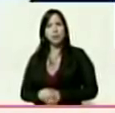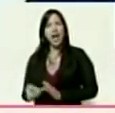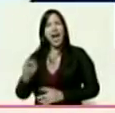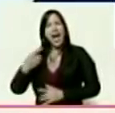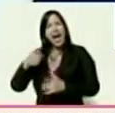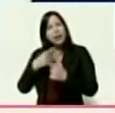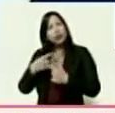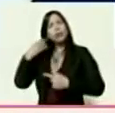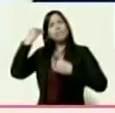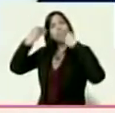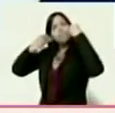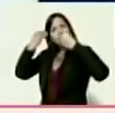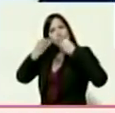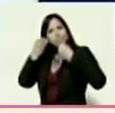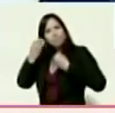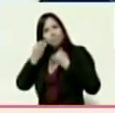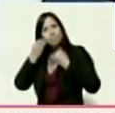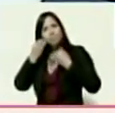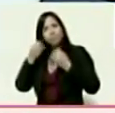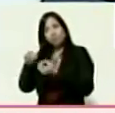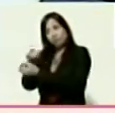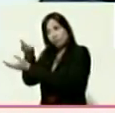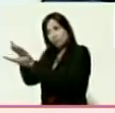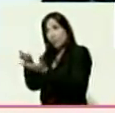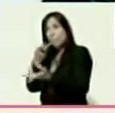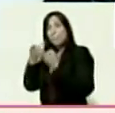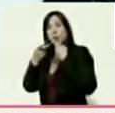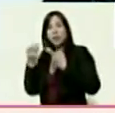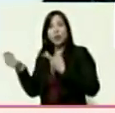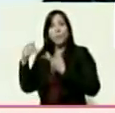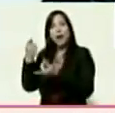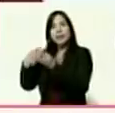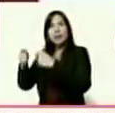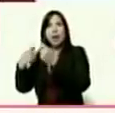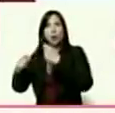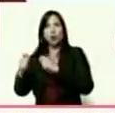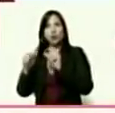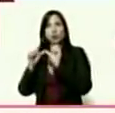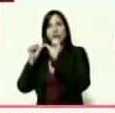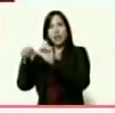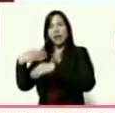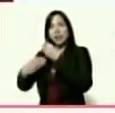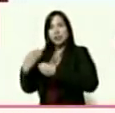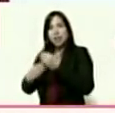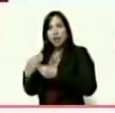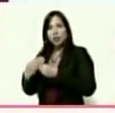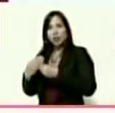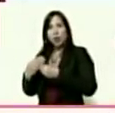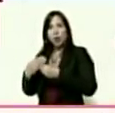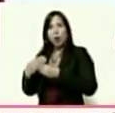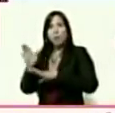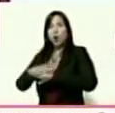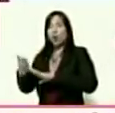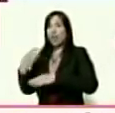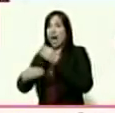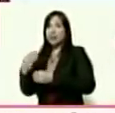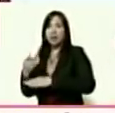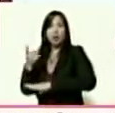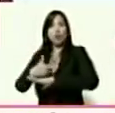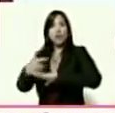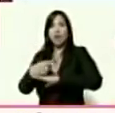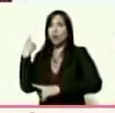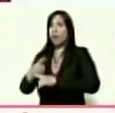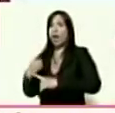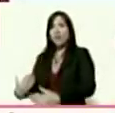conclusión que para ellos, como políticos, es más negocio seguir siendo así, lo que están haciendo, que ser gobierno. Porque para ser gobierno tienen que encargarse del